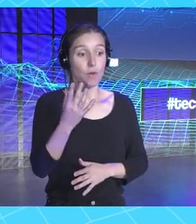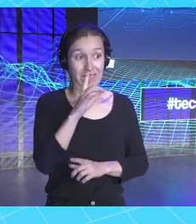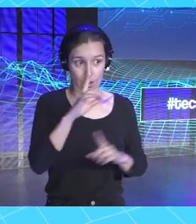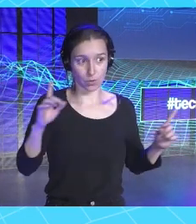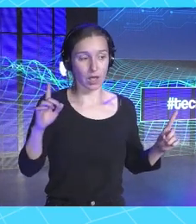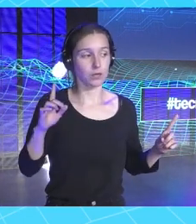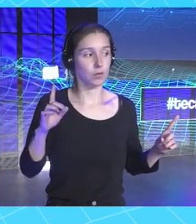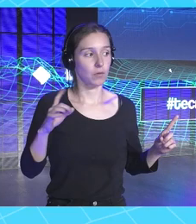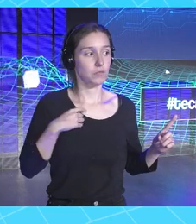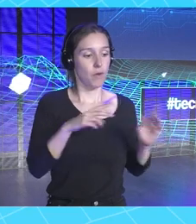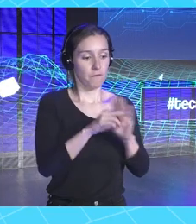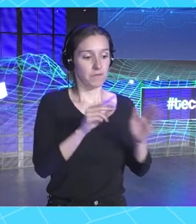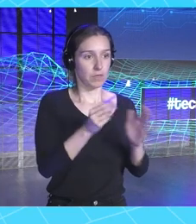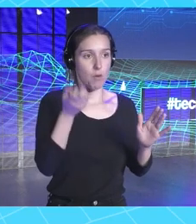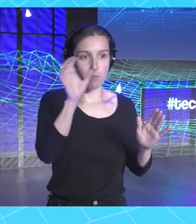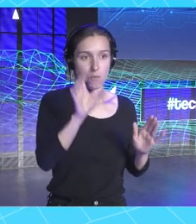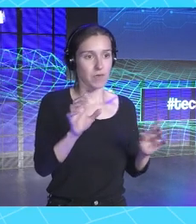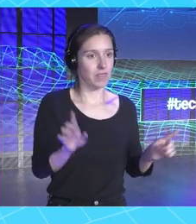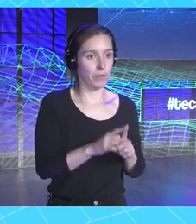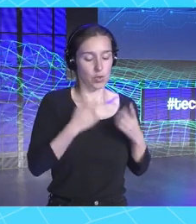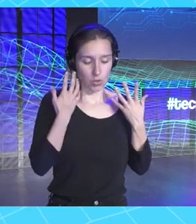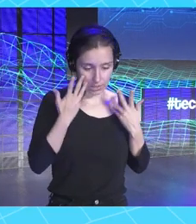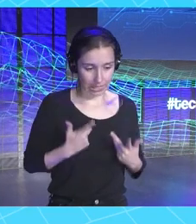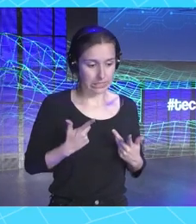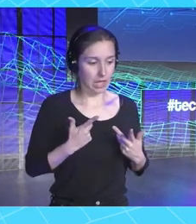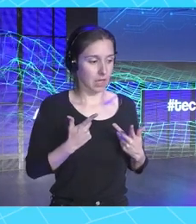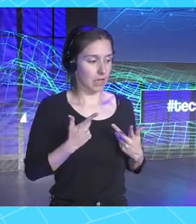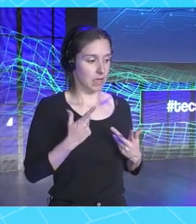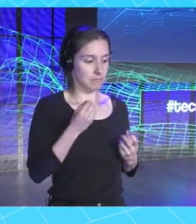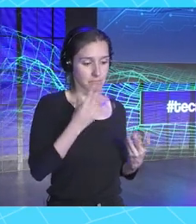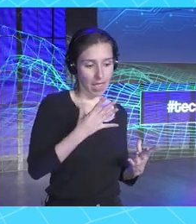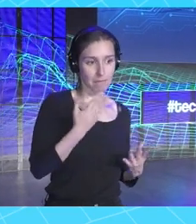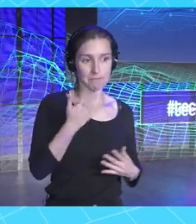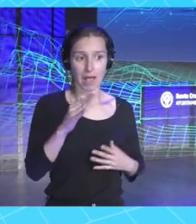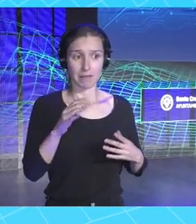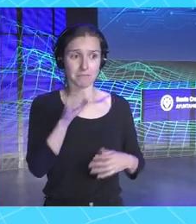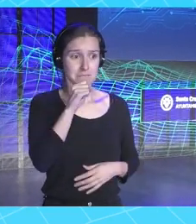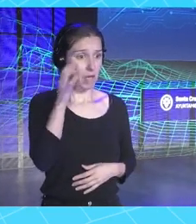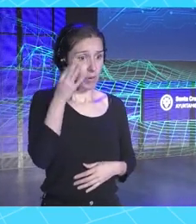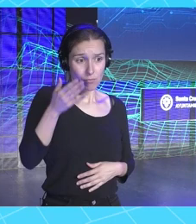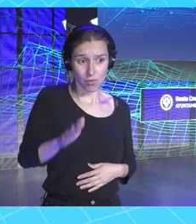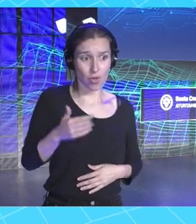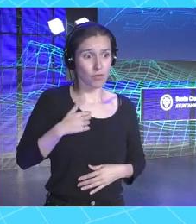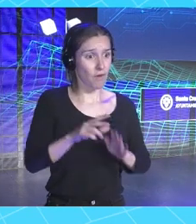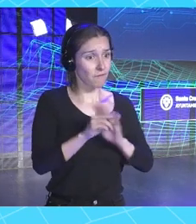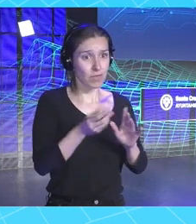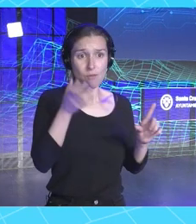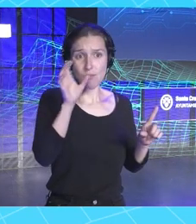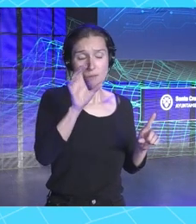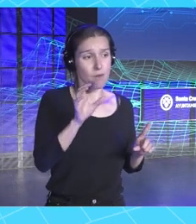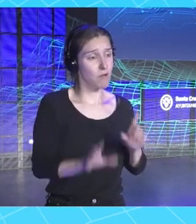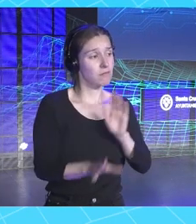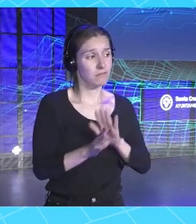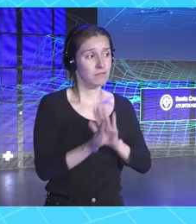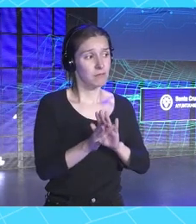Pues cuando estaba triste cuando estaba bien cuando estaba mal cuando cuando mi abuela falleció seguía subiendo vídeos porque yo entiendo que